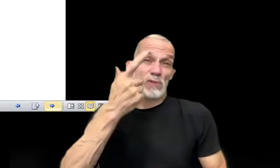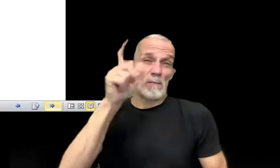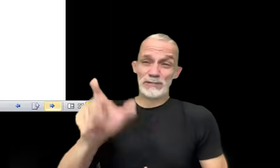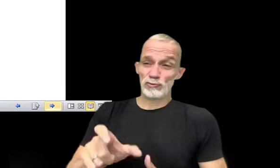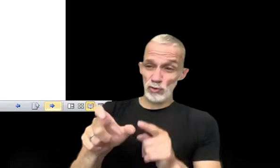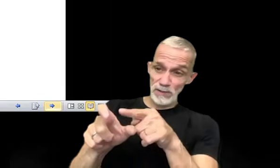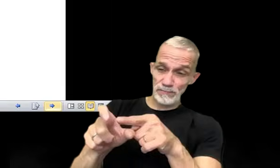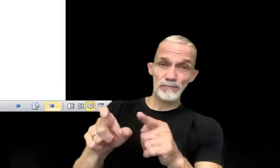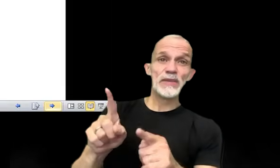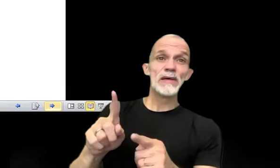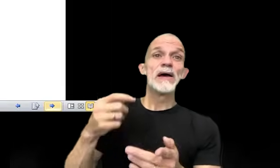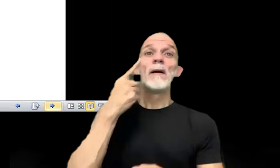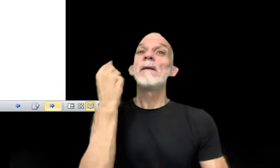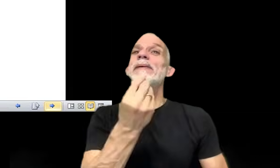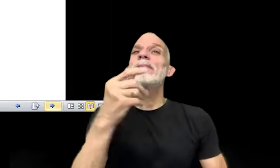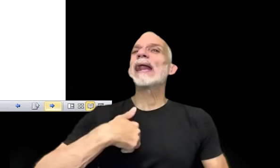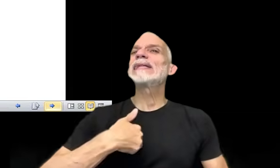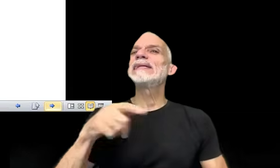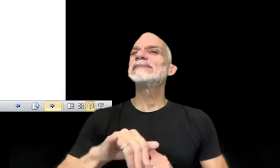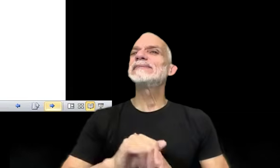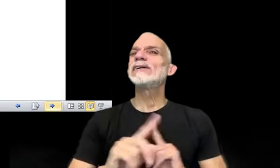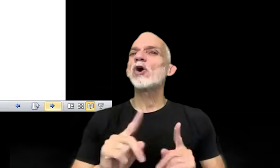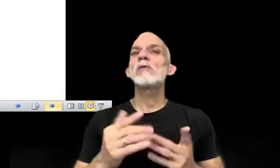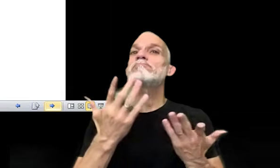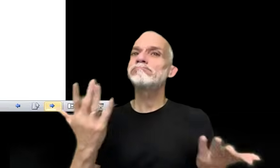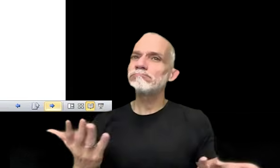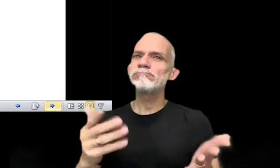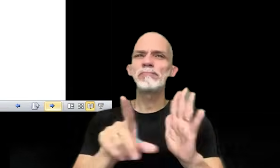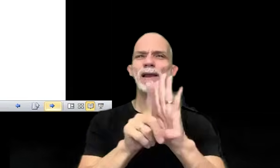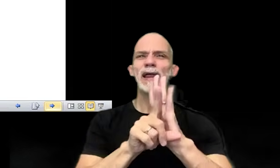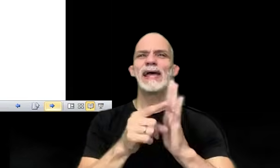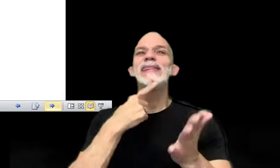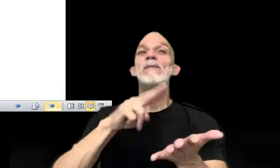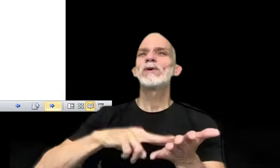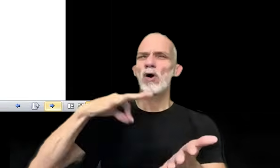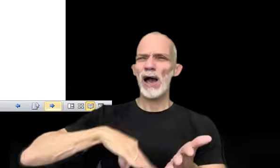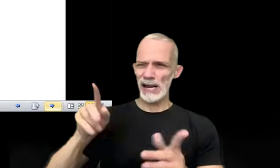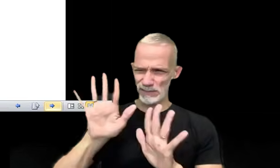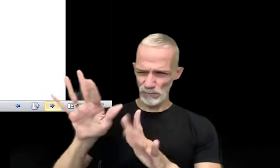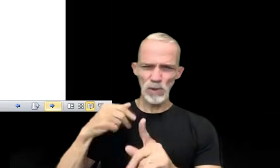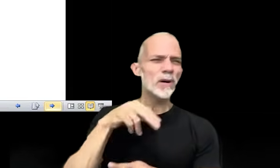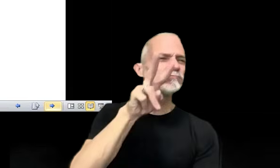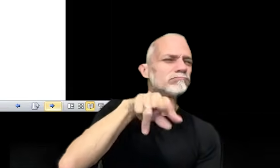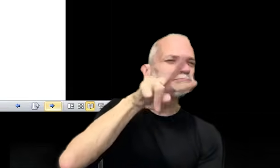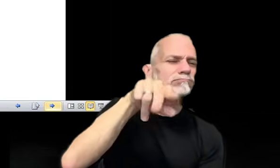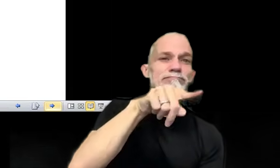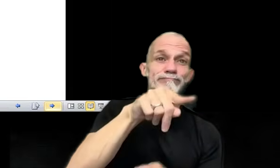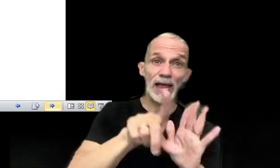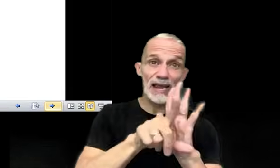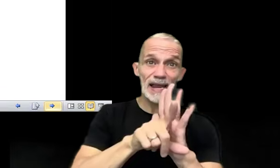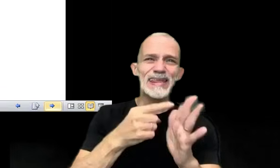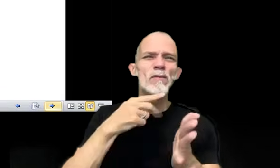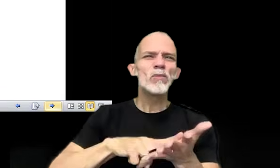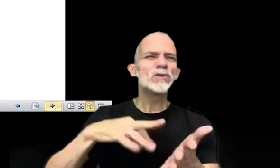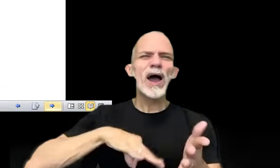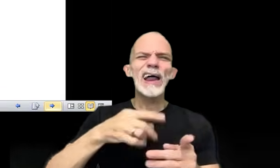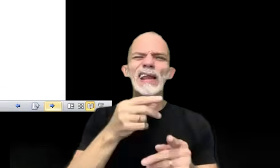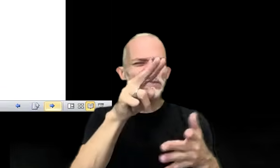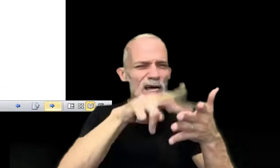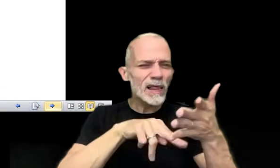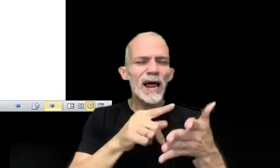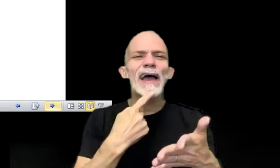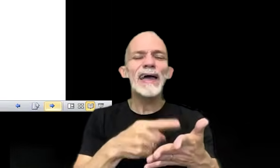una persona es o no residente argentino, debo acudir a la ley de impuesto a las ganancias. ¿Y qué nos dice la ley de impuesto